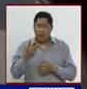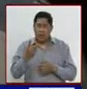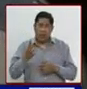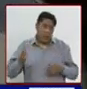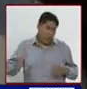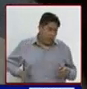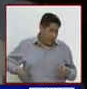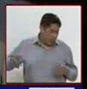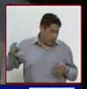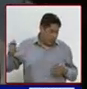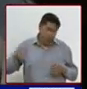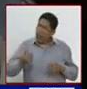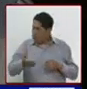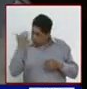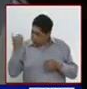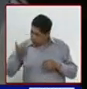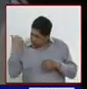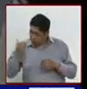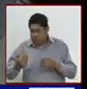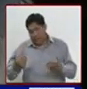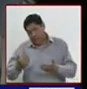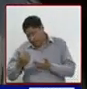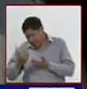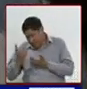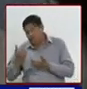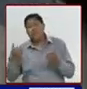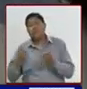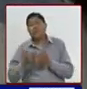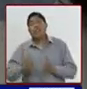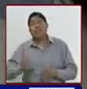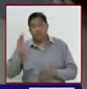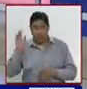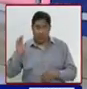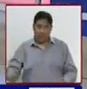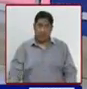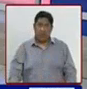dos canes, los mismos que han sido evacuados por vecinos del lugar.